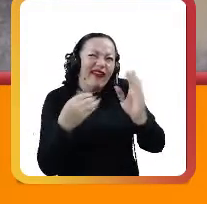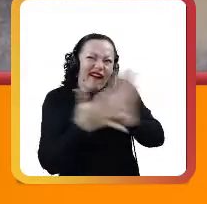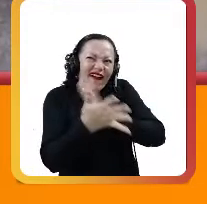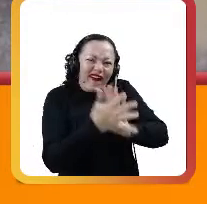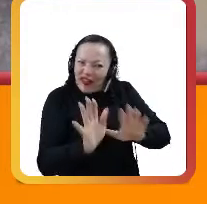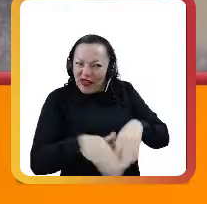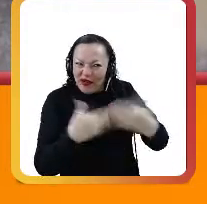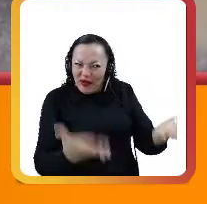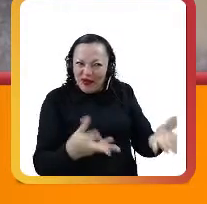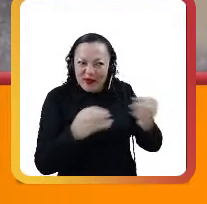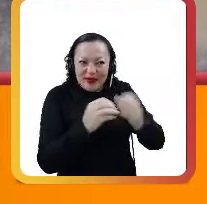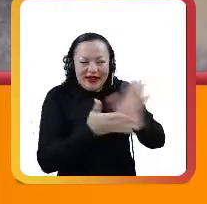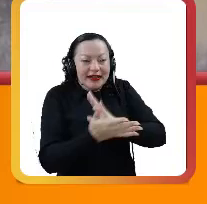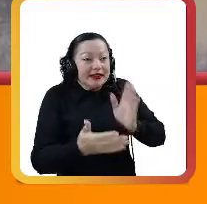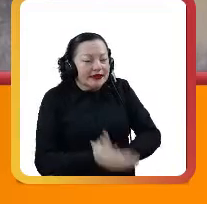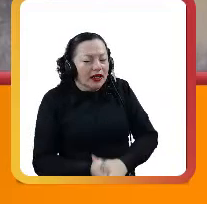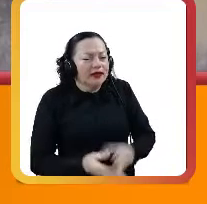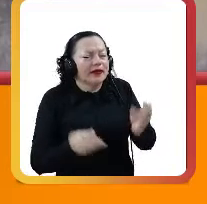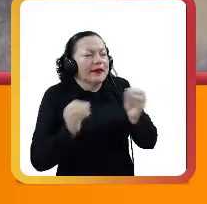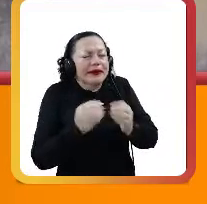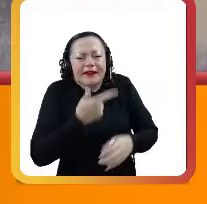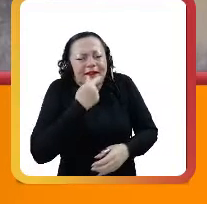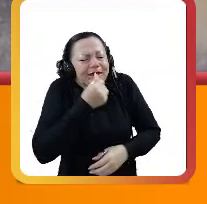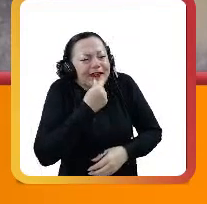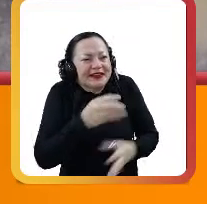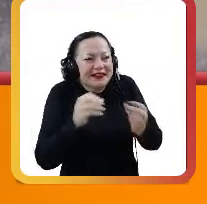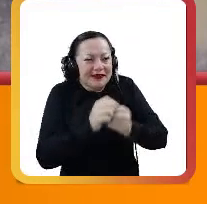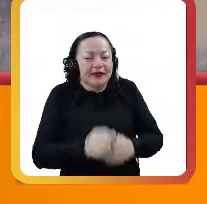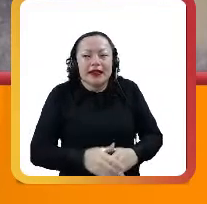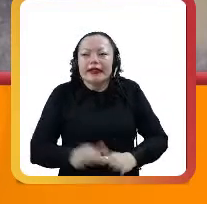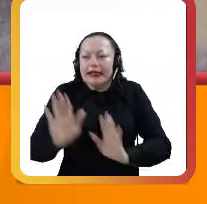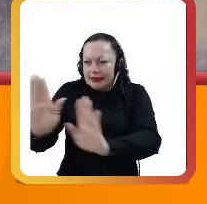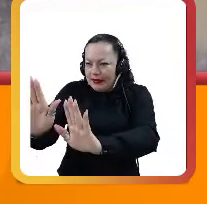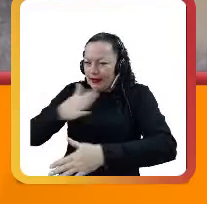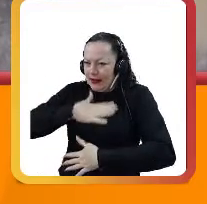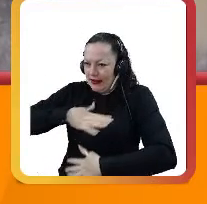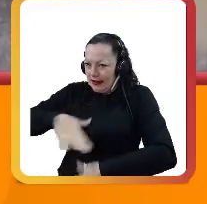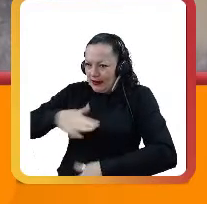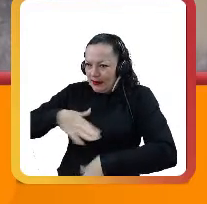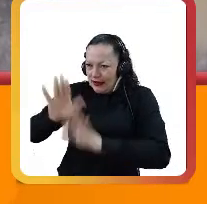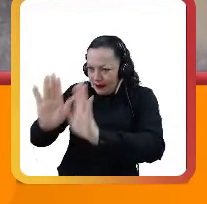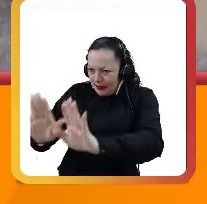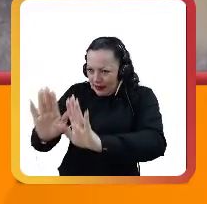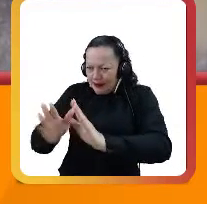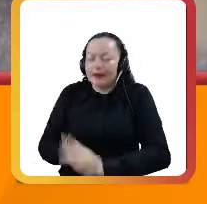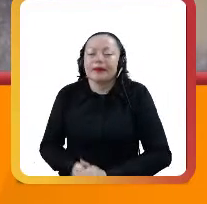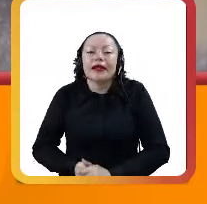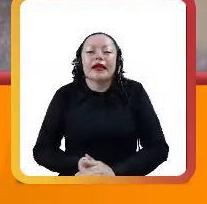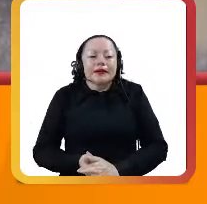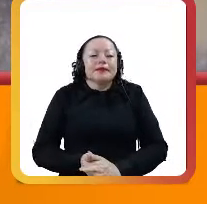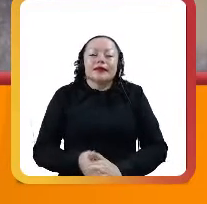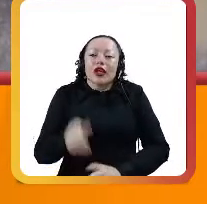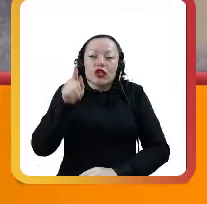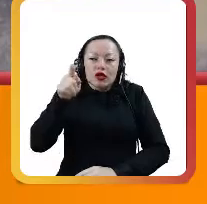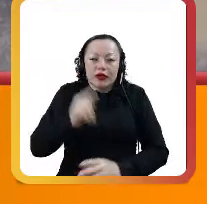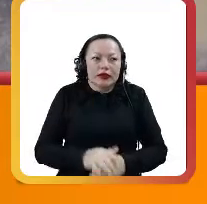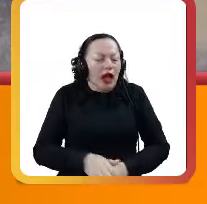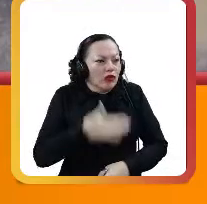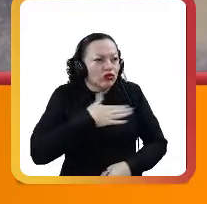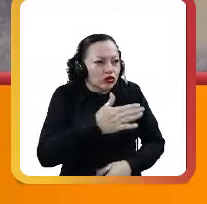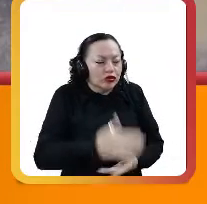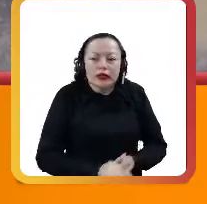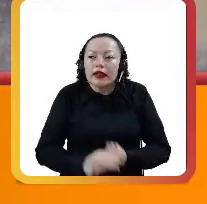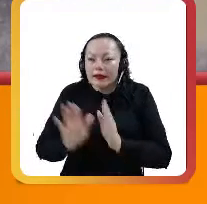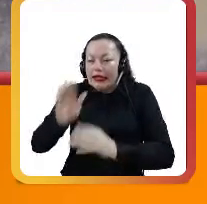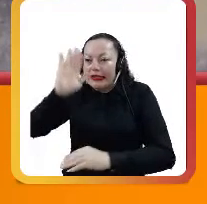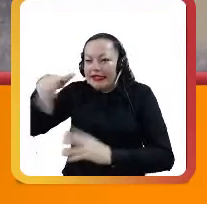se hace esto, es muy fácil. Pero y espera, es rápido. Pero eso me lo vas a contar después de los comerciales. ¿Qué